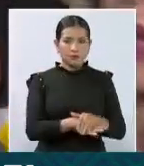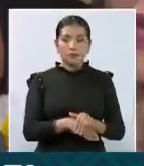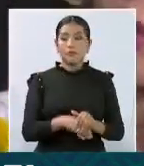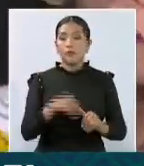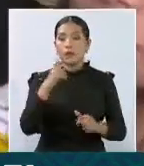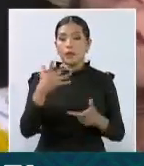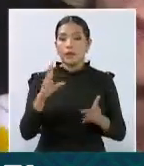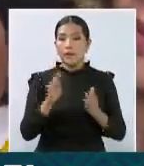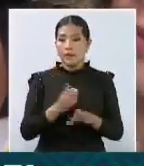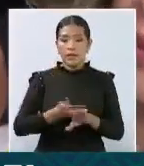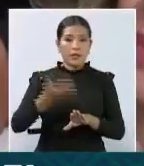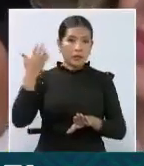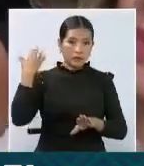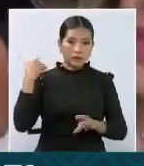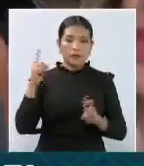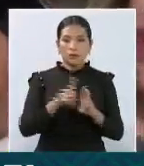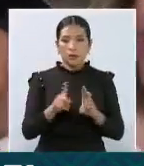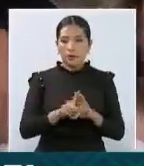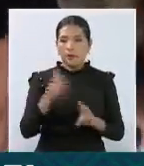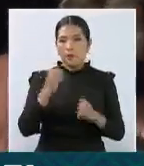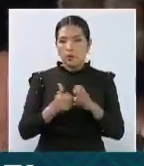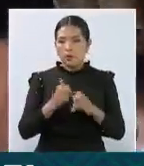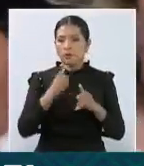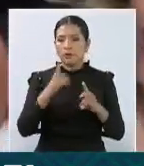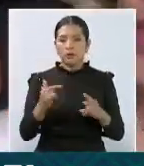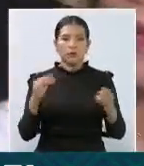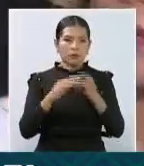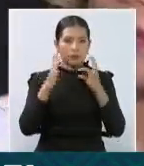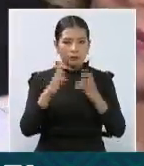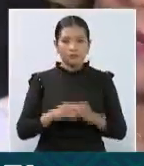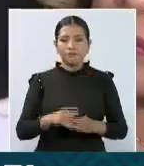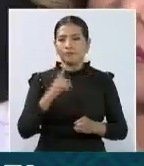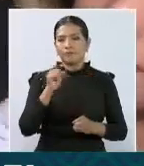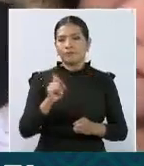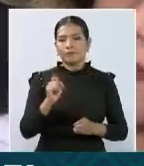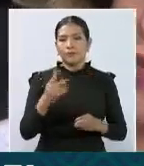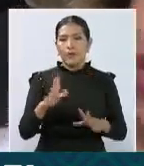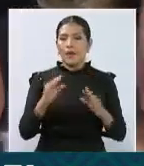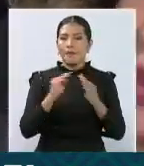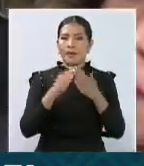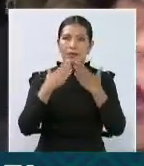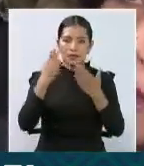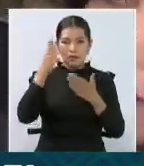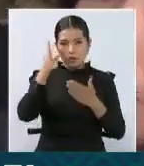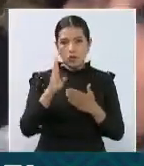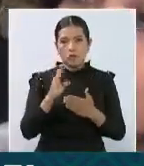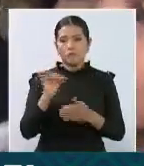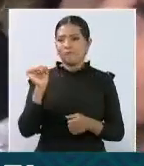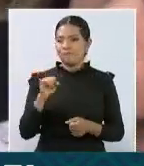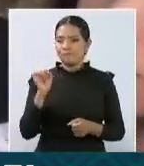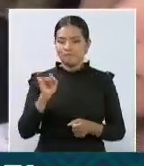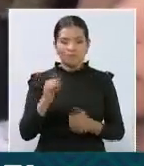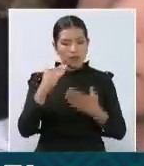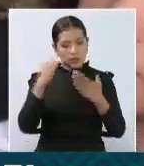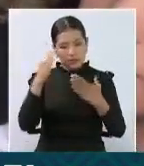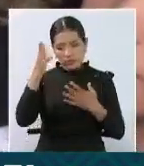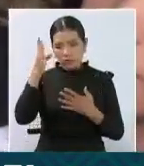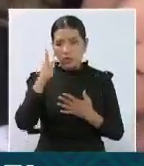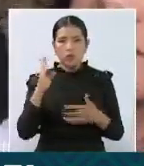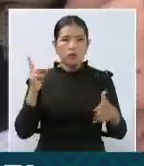Israel, ¿no? Claro, claro. También la paz nos decía por el tema de que, gracias a Dios, fue con su esposa. Porque todo ha